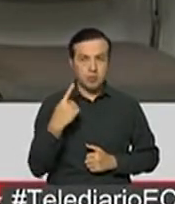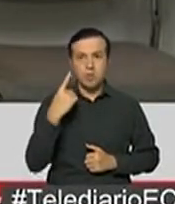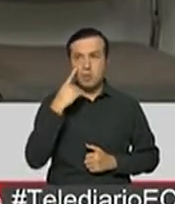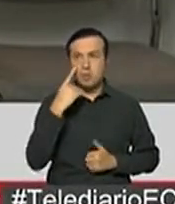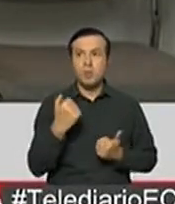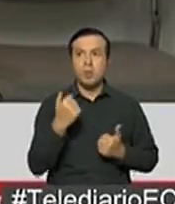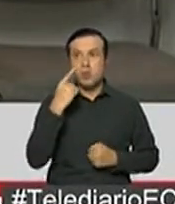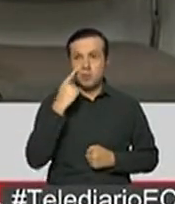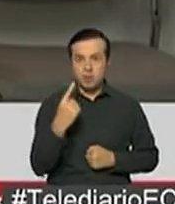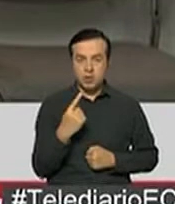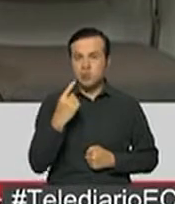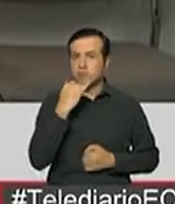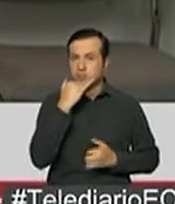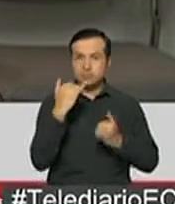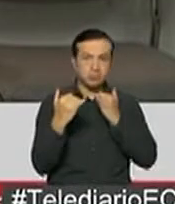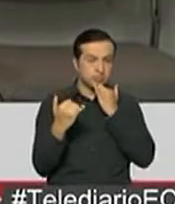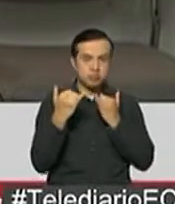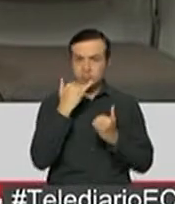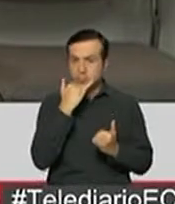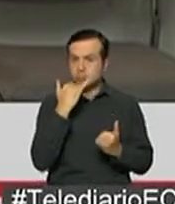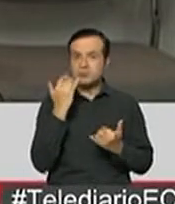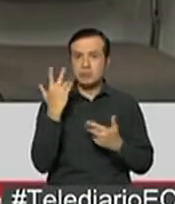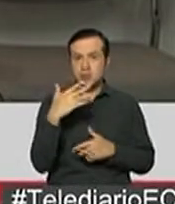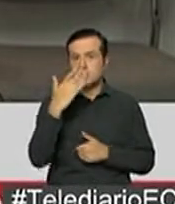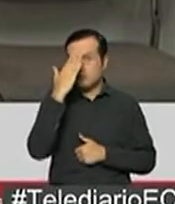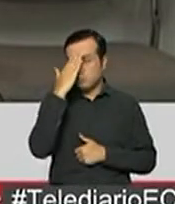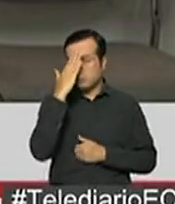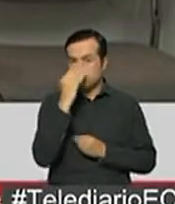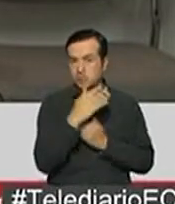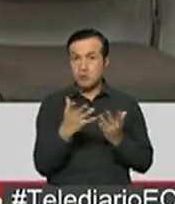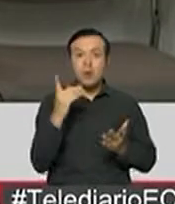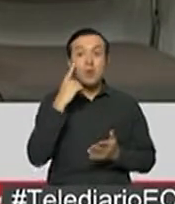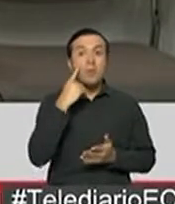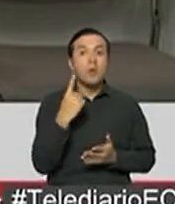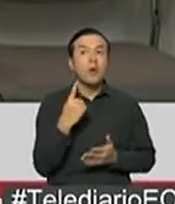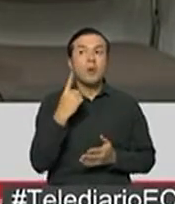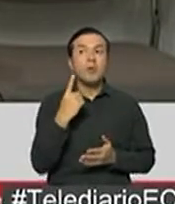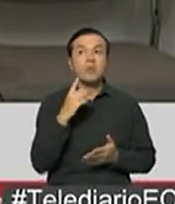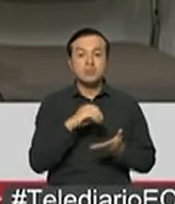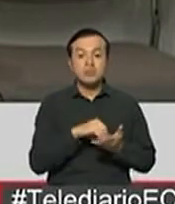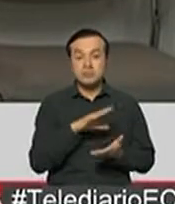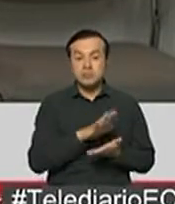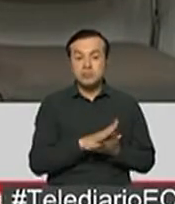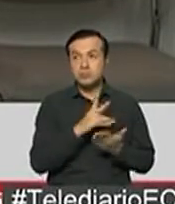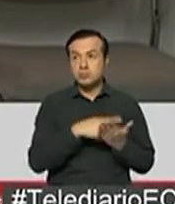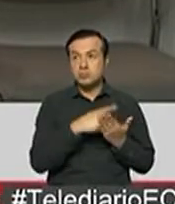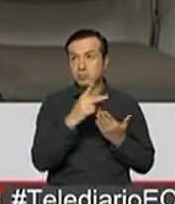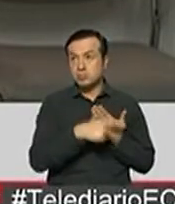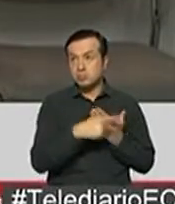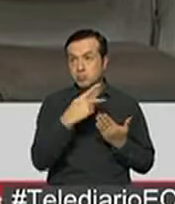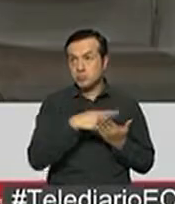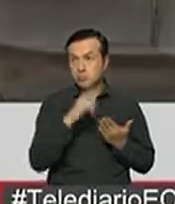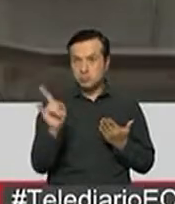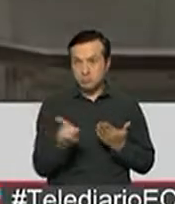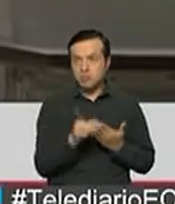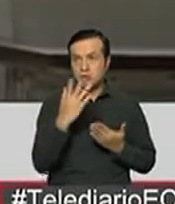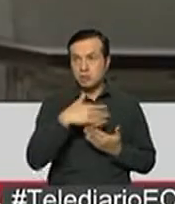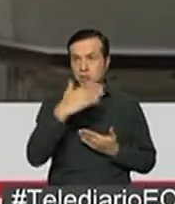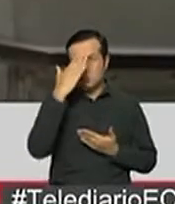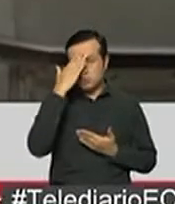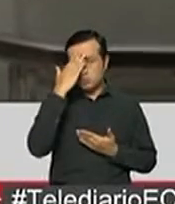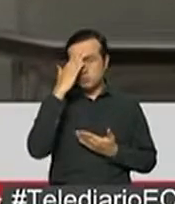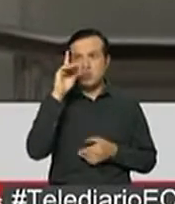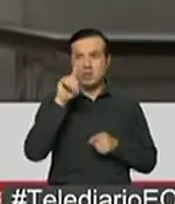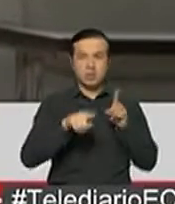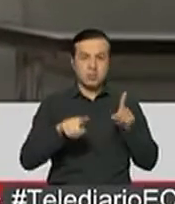podría haber sido afectada por esta filtración y esa prueba en qué aplicativo estaba contenida si tenemos